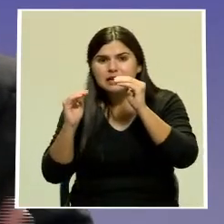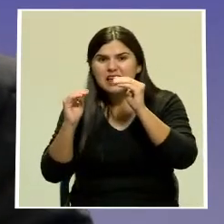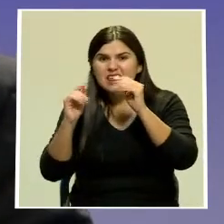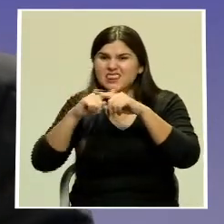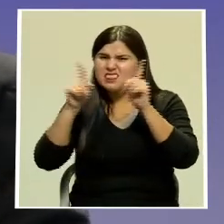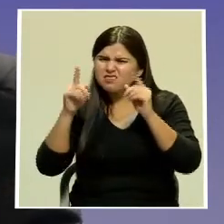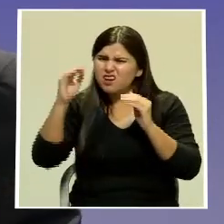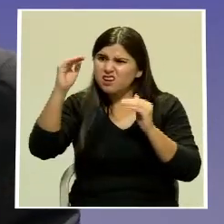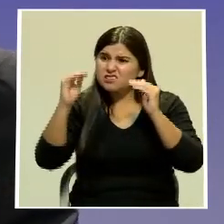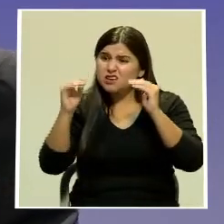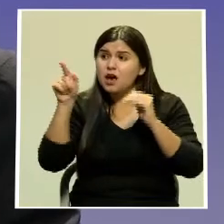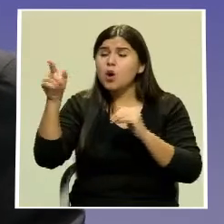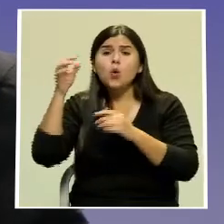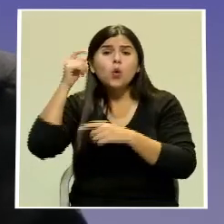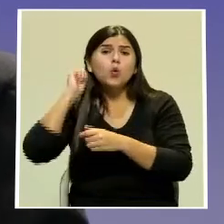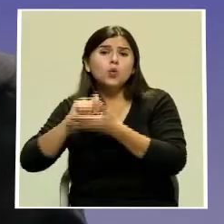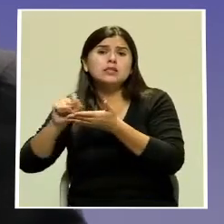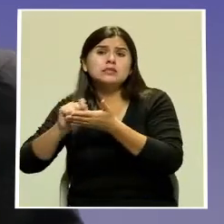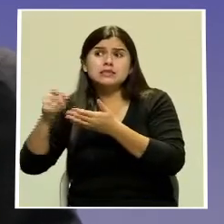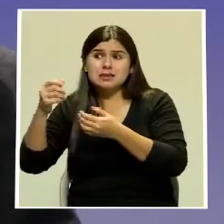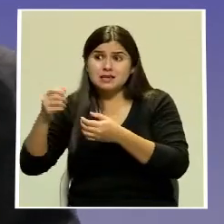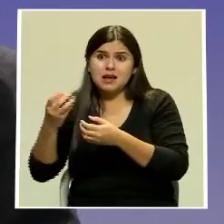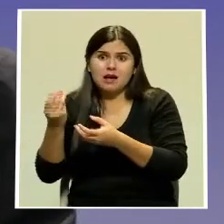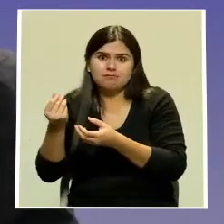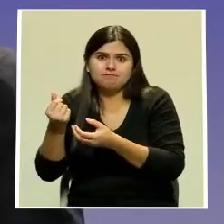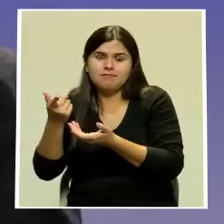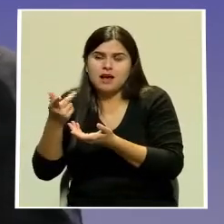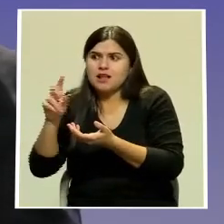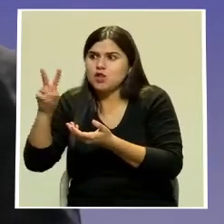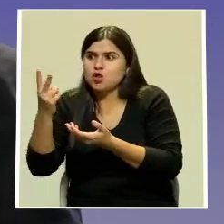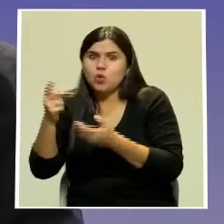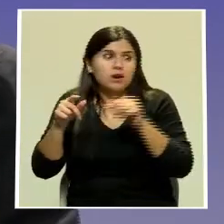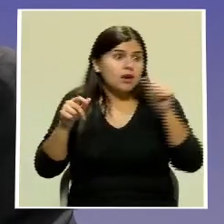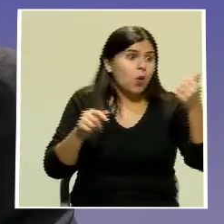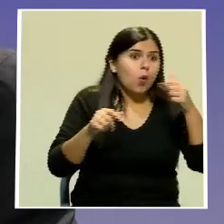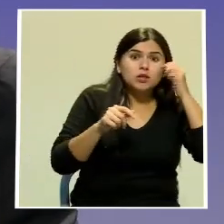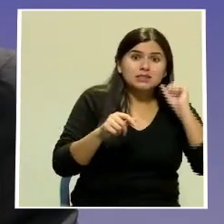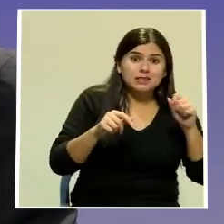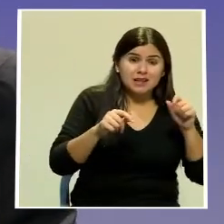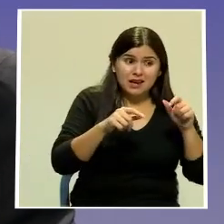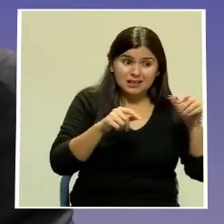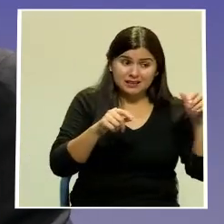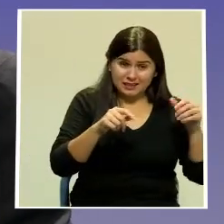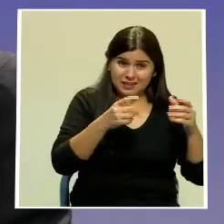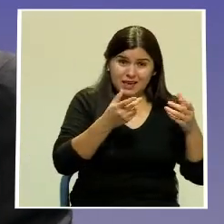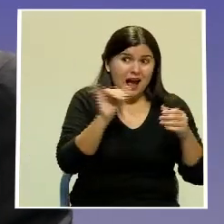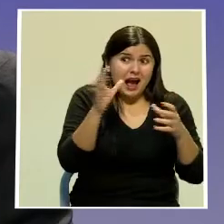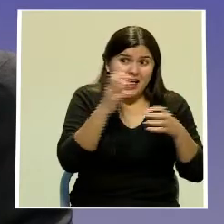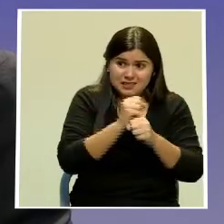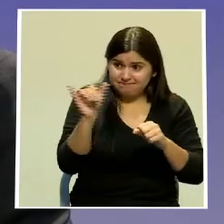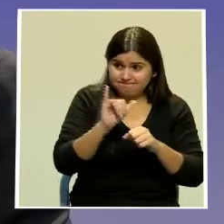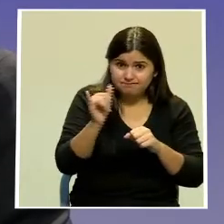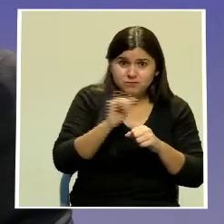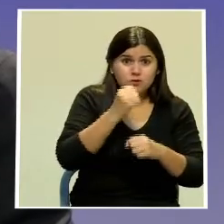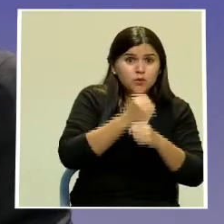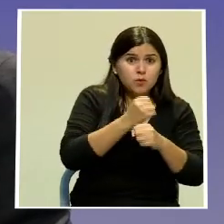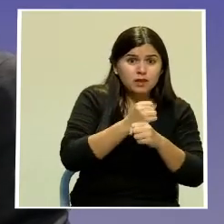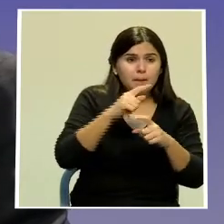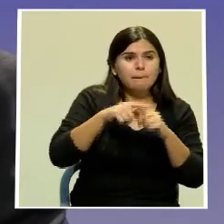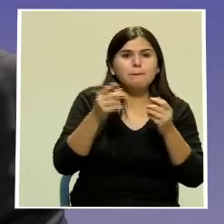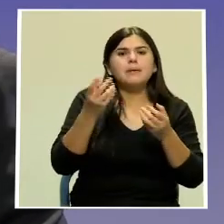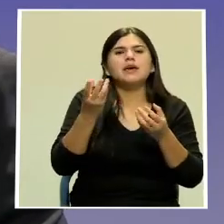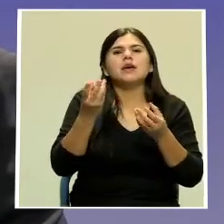donde una secretaria en una institución gana el doble que otra que hace exactamente lo mismo. En donde una institución en régimen, o una empresa